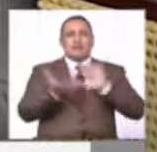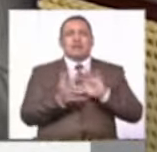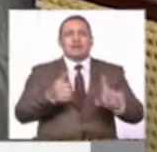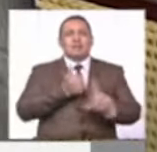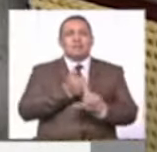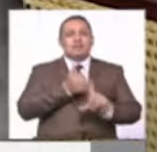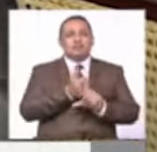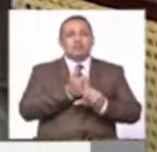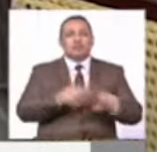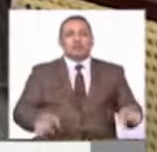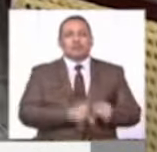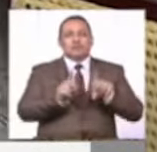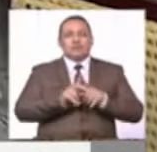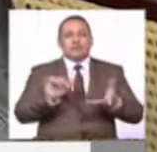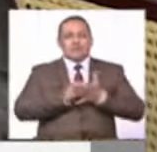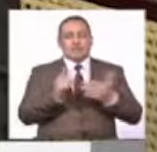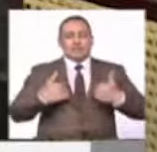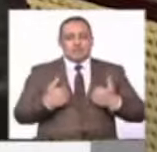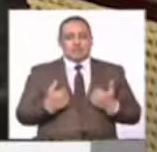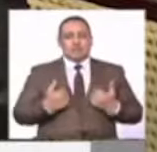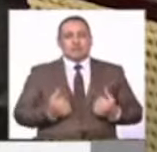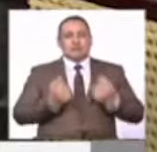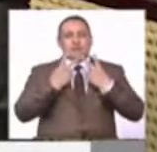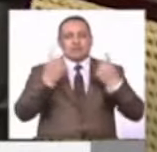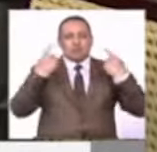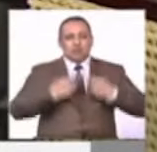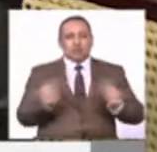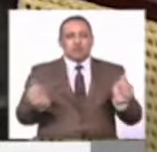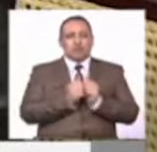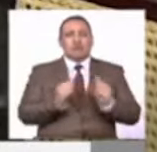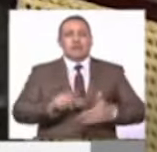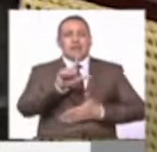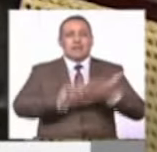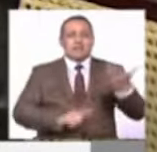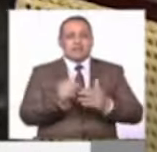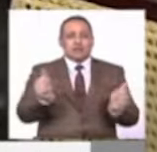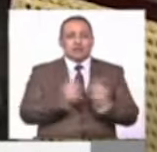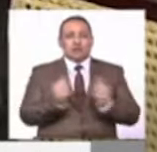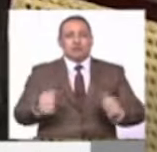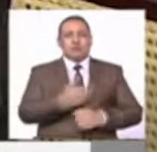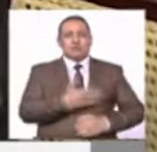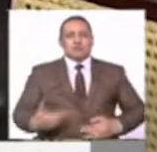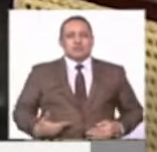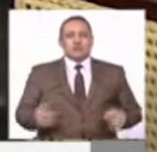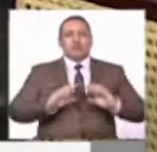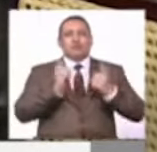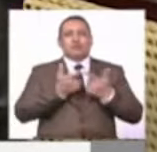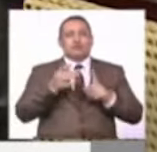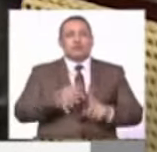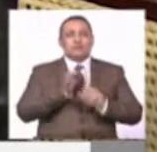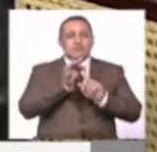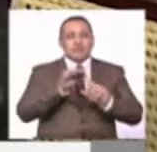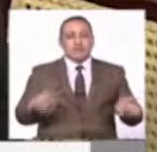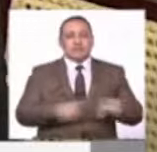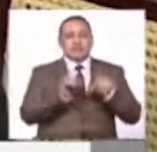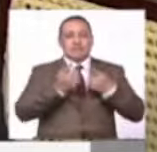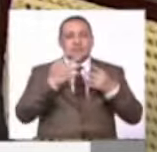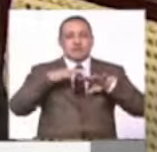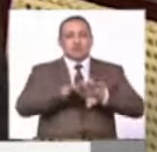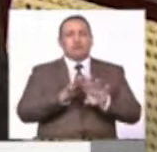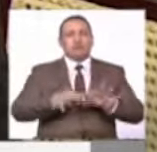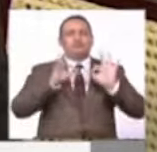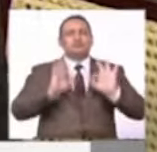mismo es más en la lista de suplentes de la comisión especial se incluyó